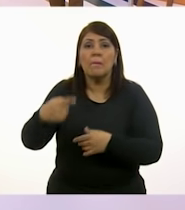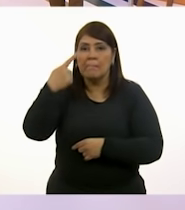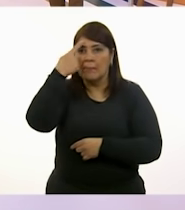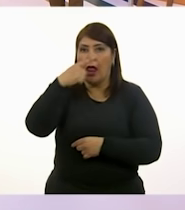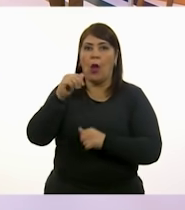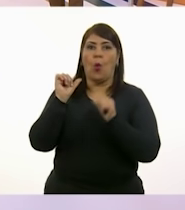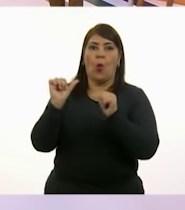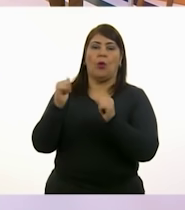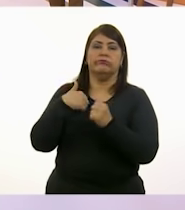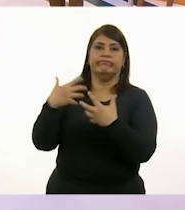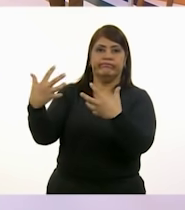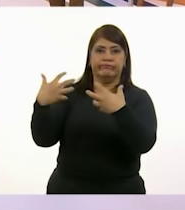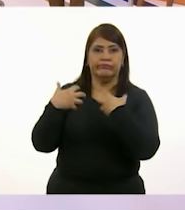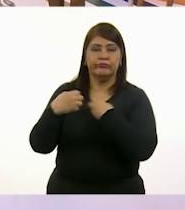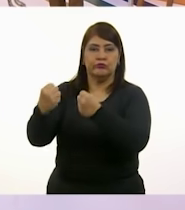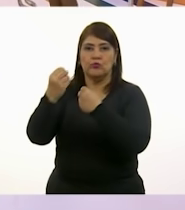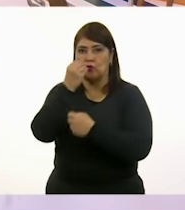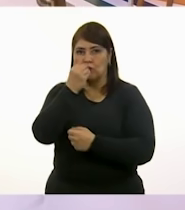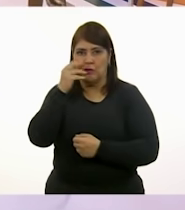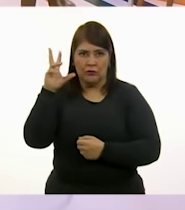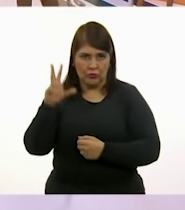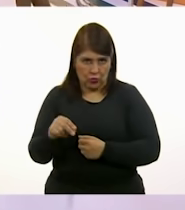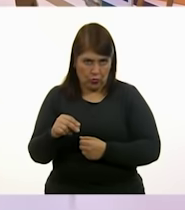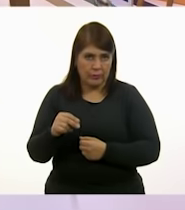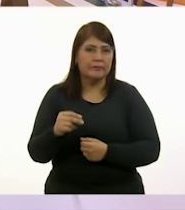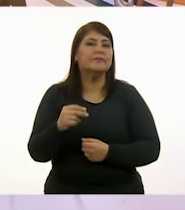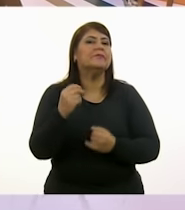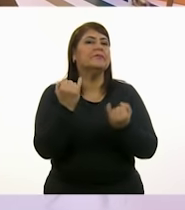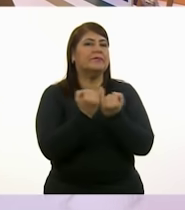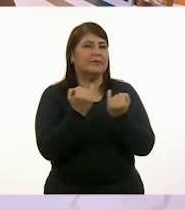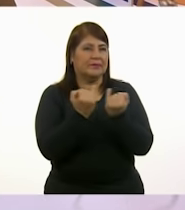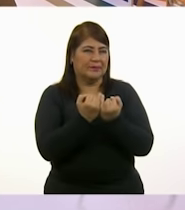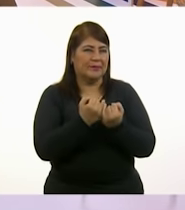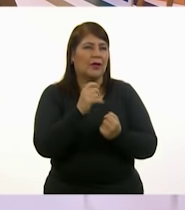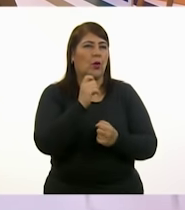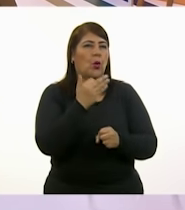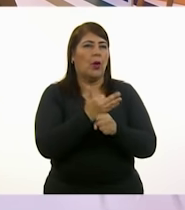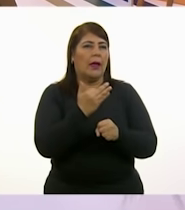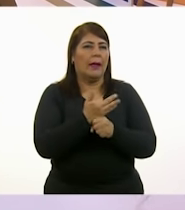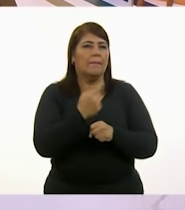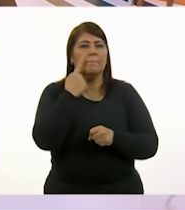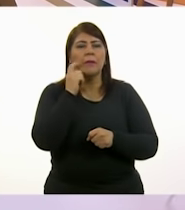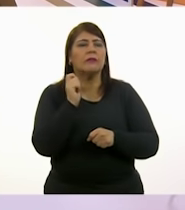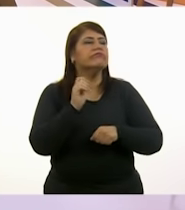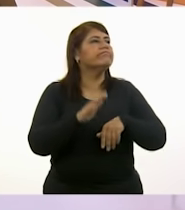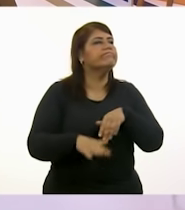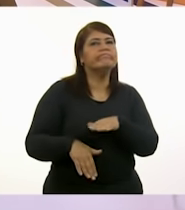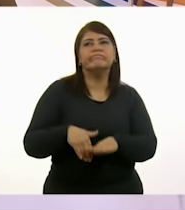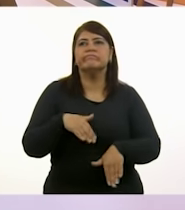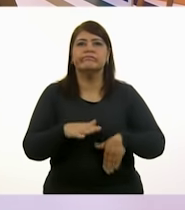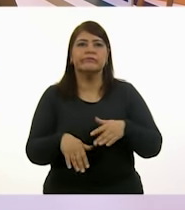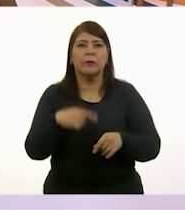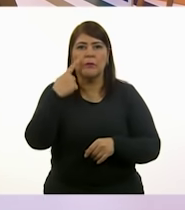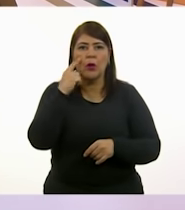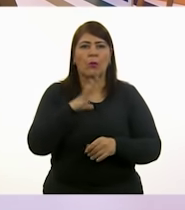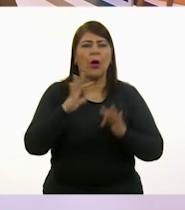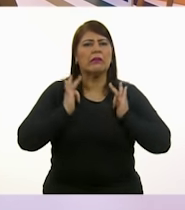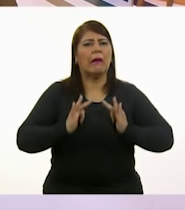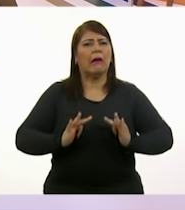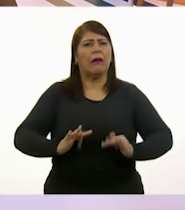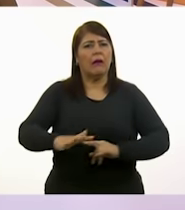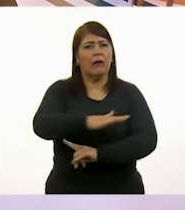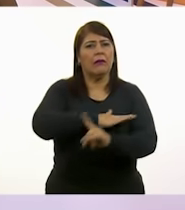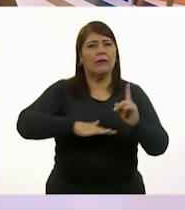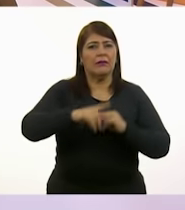ser comido Evitar ser comido Y también, como ahorita lo estamos viendo, para estar en un lugar tranquilo Eso nos lleva a una